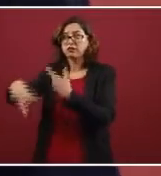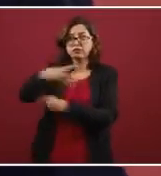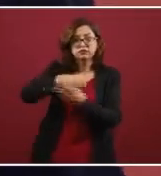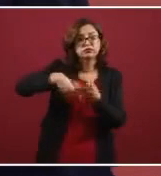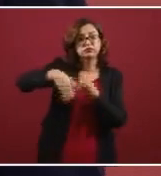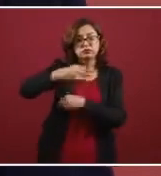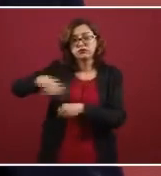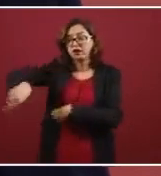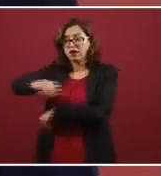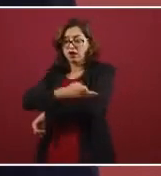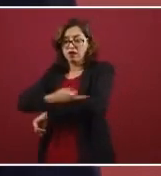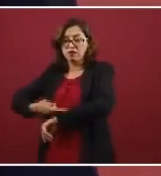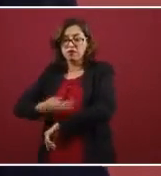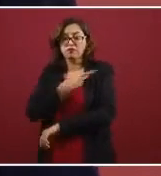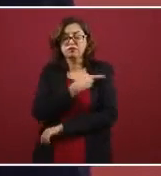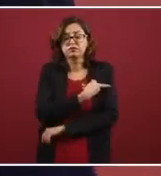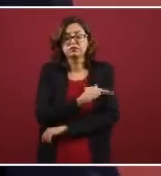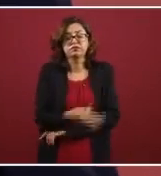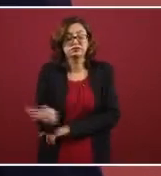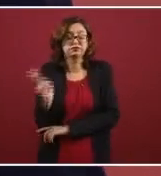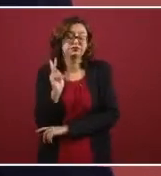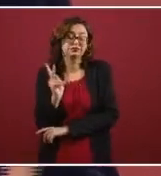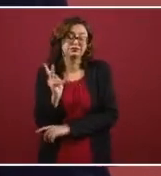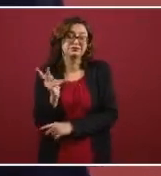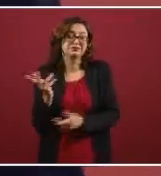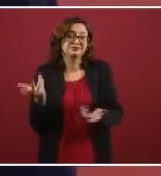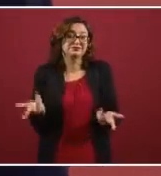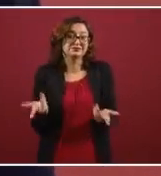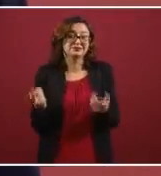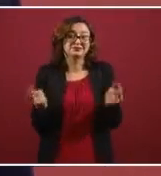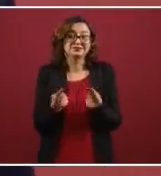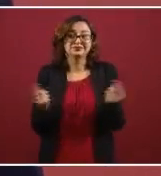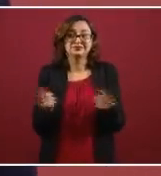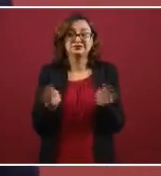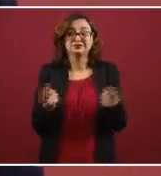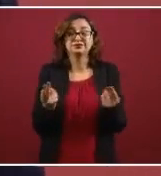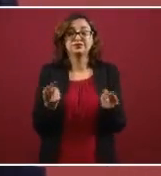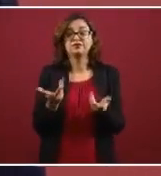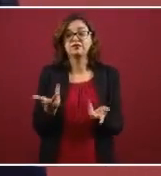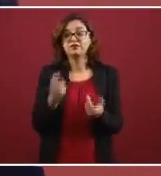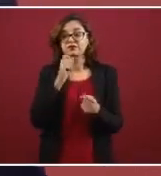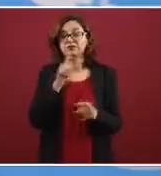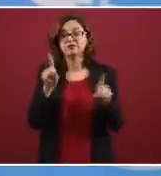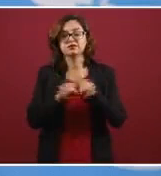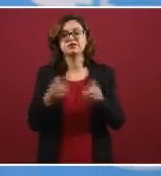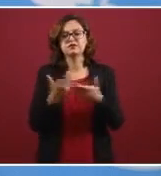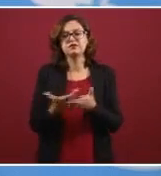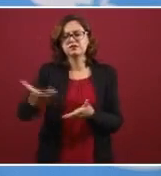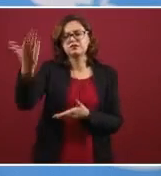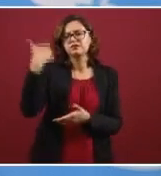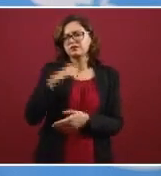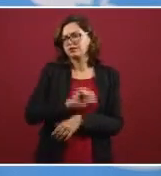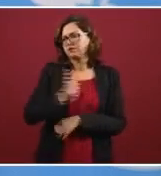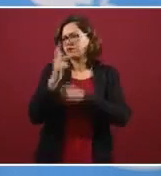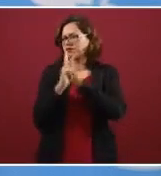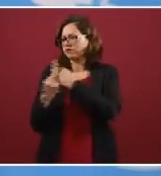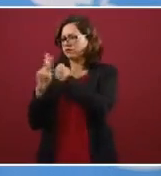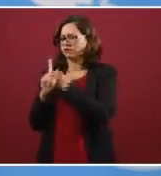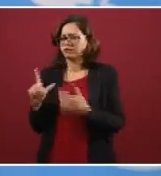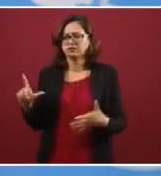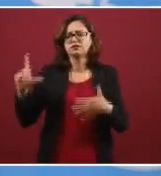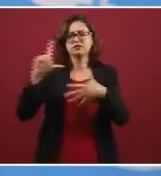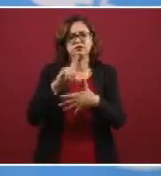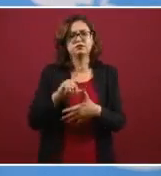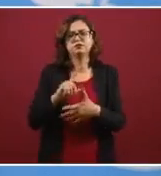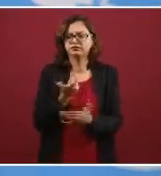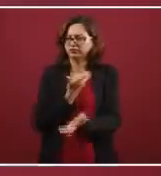las familias pobres, esto lo hizo en cierta medida alguna parte de la región que combinó